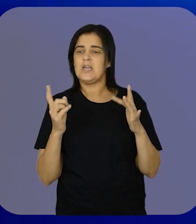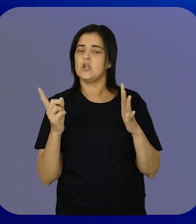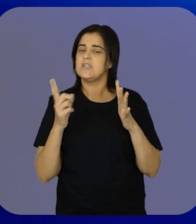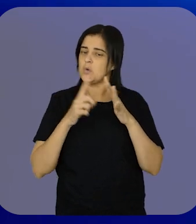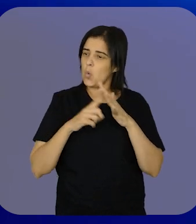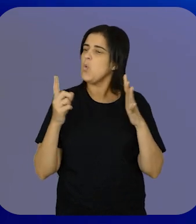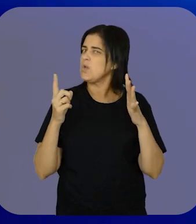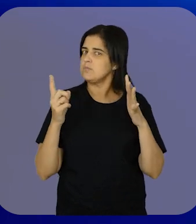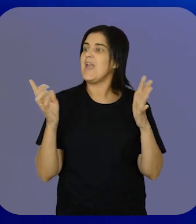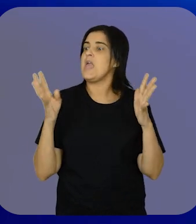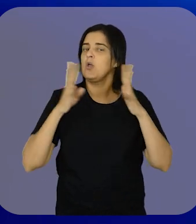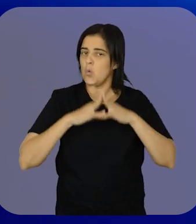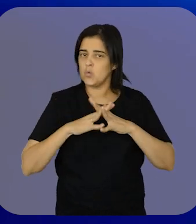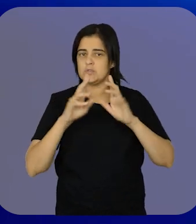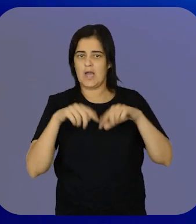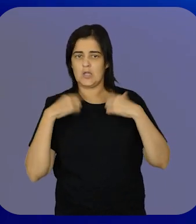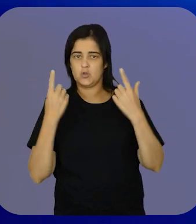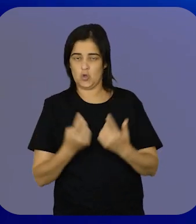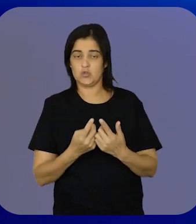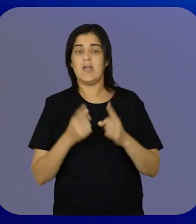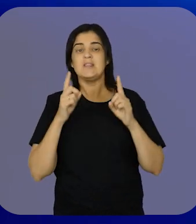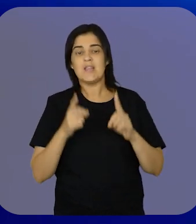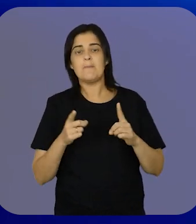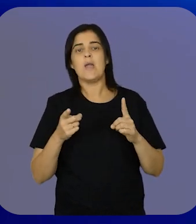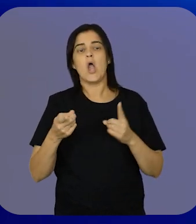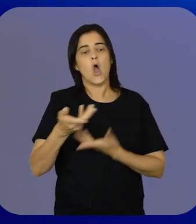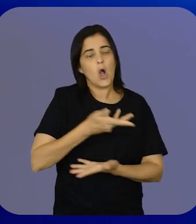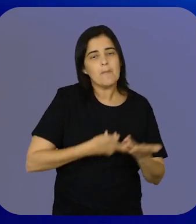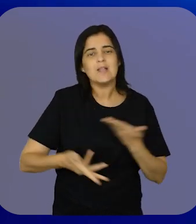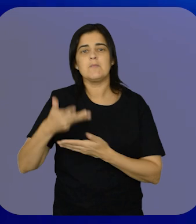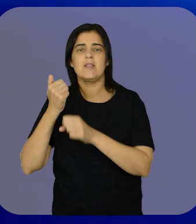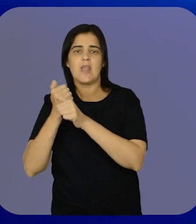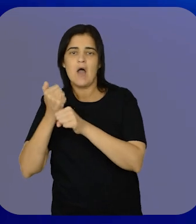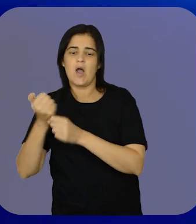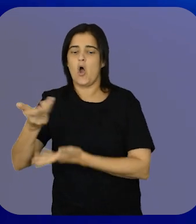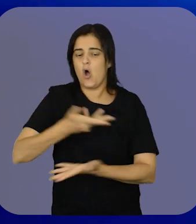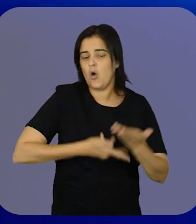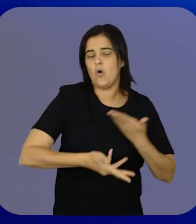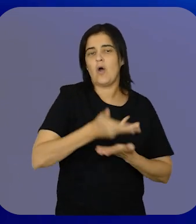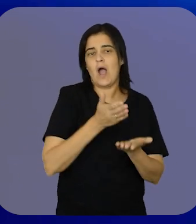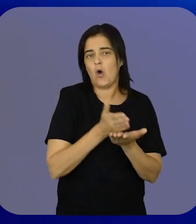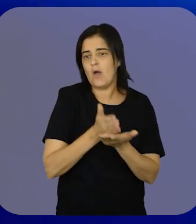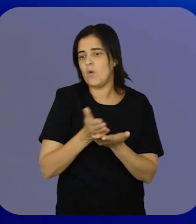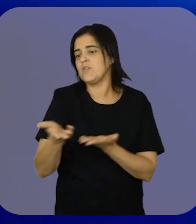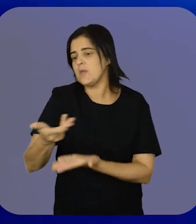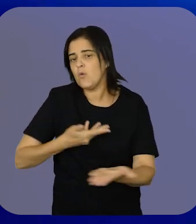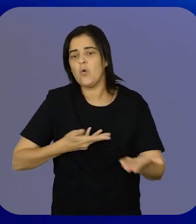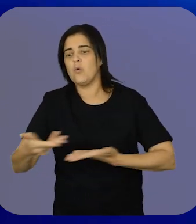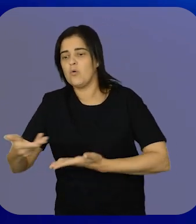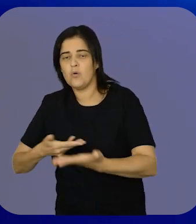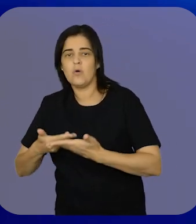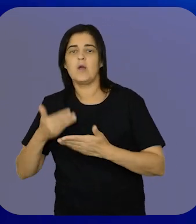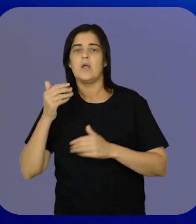incluya a todos, ¿sí? Y por otro lado, el cooperativismo, ¿no? El trabajo cooperativo y colaborativo entre pares,